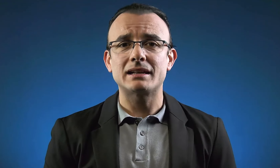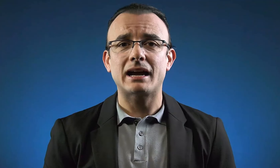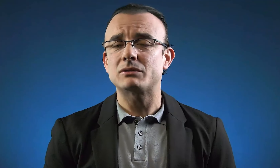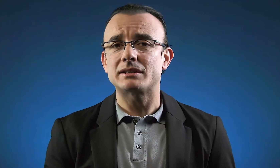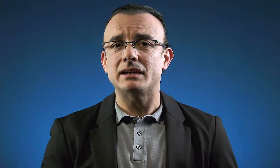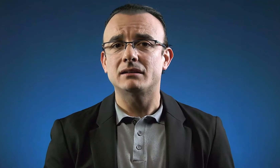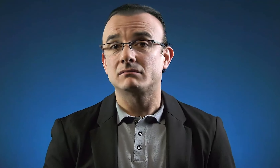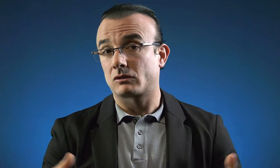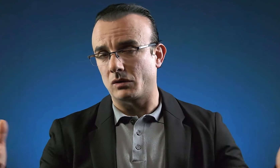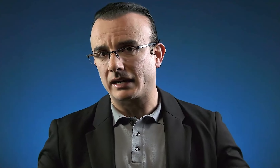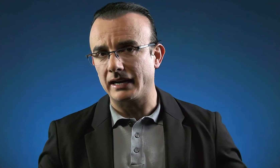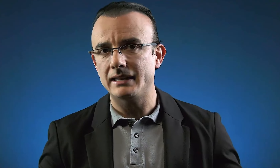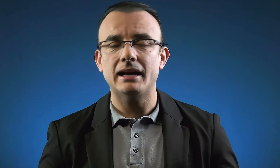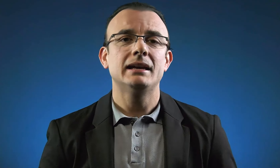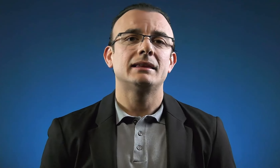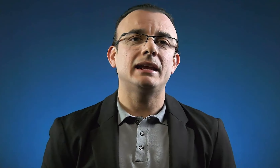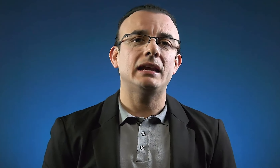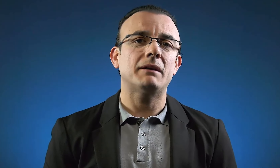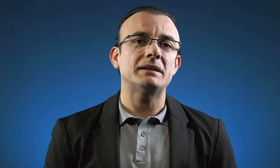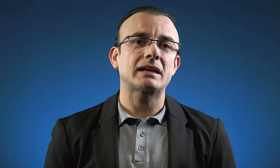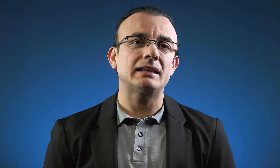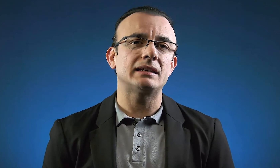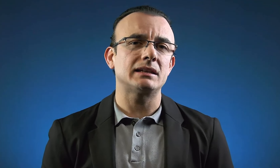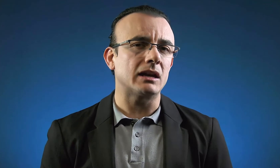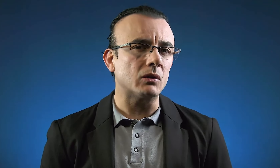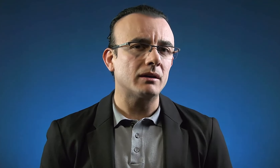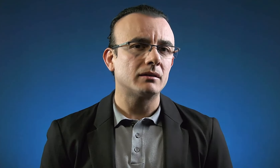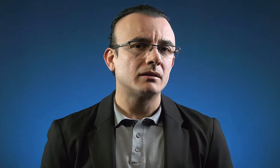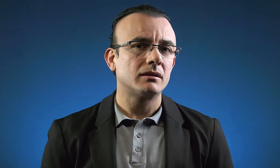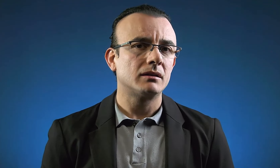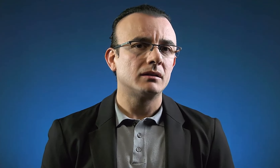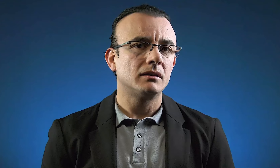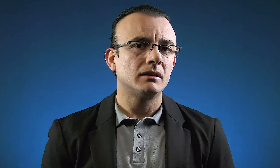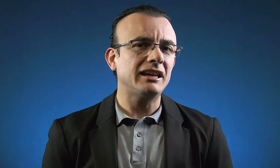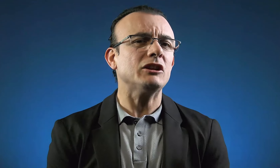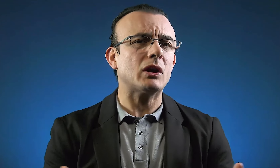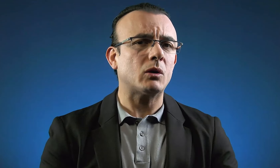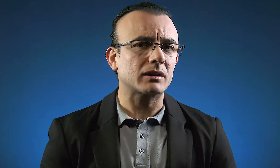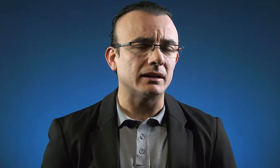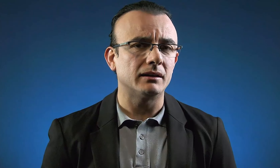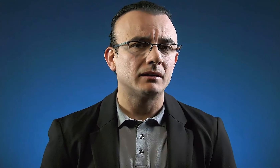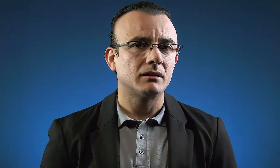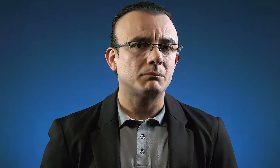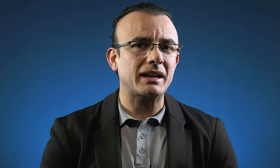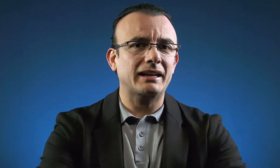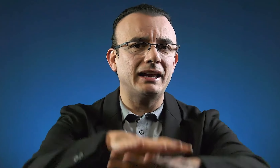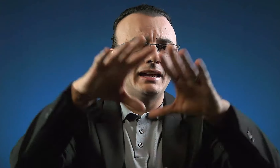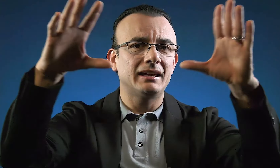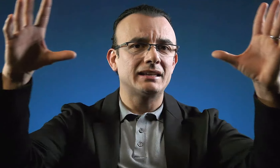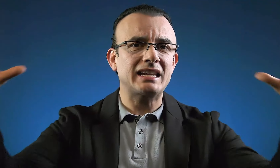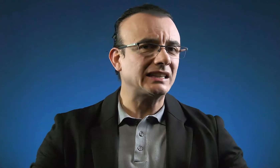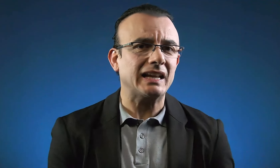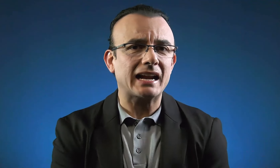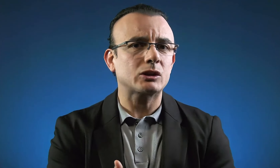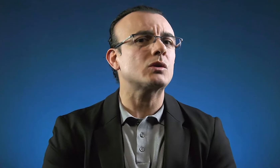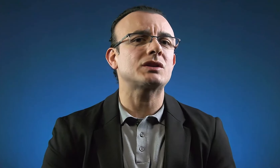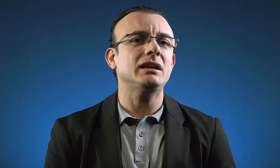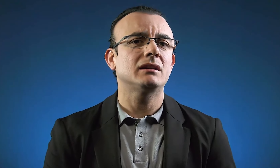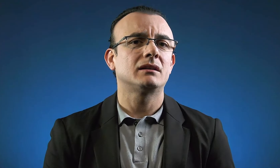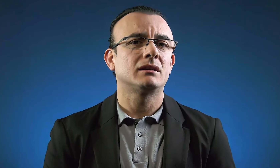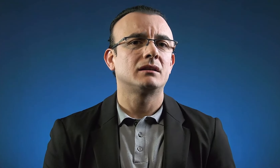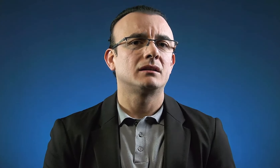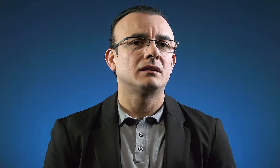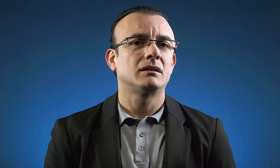más delgado, es decir, con la caída de la fiscal de Sinaloa. ¿Quién dio la orden para que se alterara todo